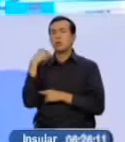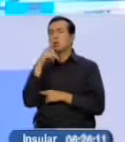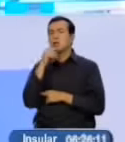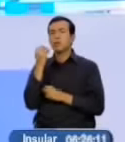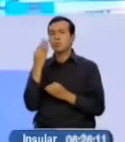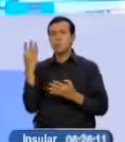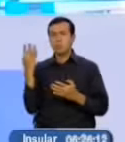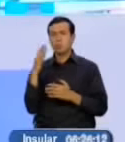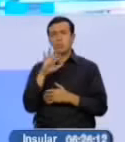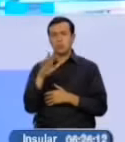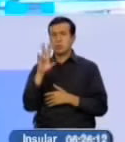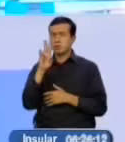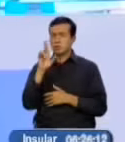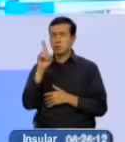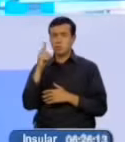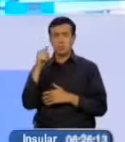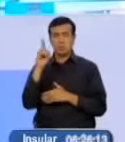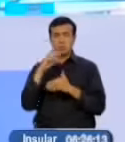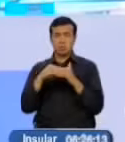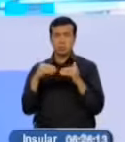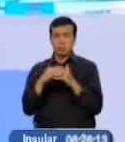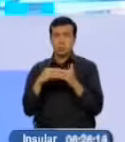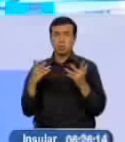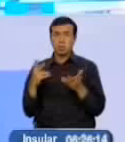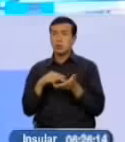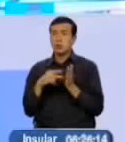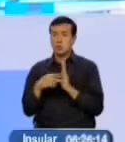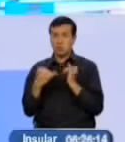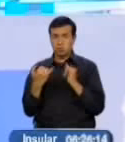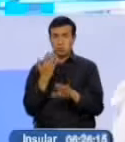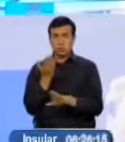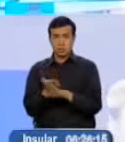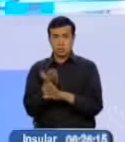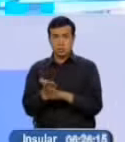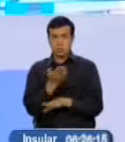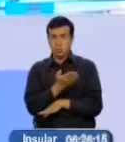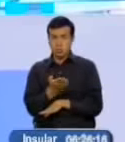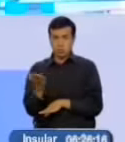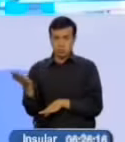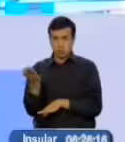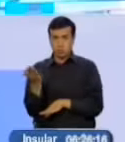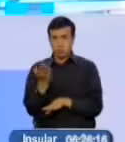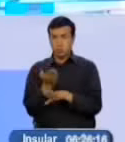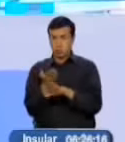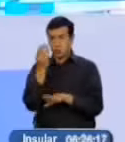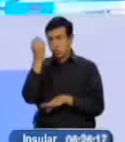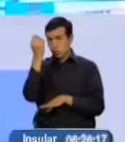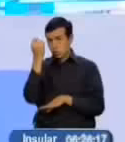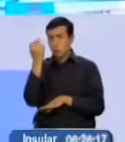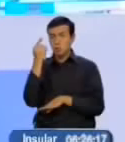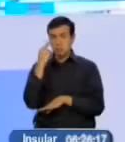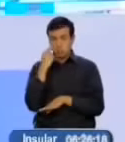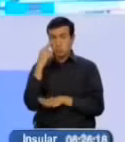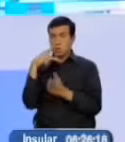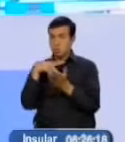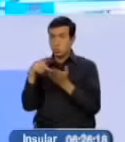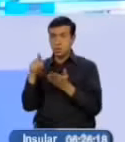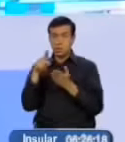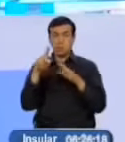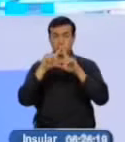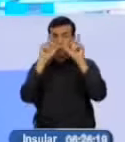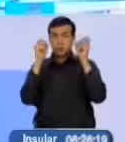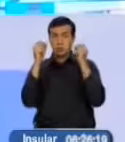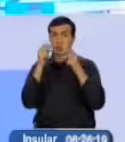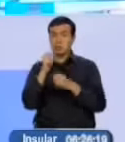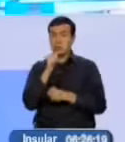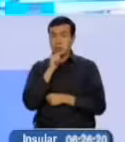equivalente de un valor de casi 71 millones de dólares. ¿Qué es lo que se plantea? Que este dinero, que se lo podría haber pagado al privado, porque tiene